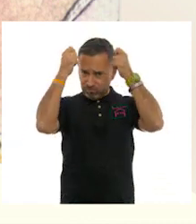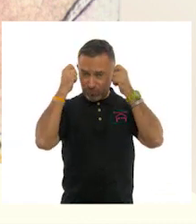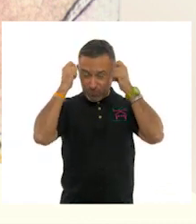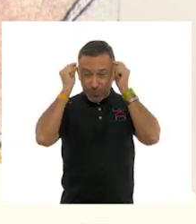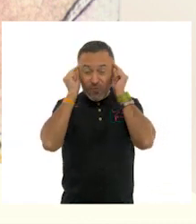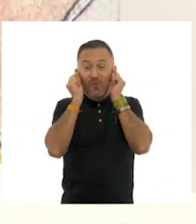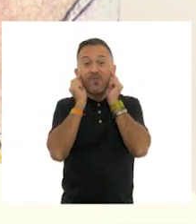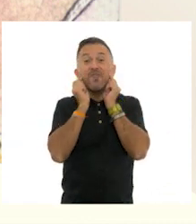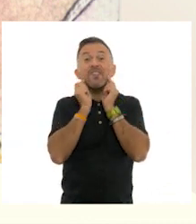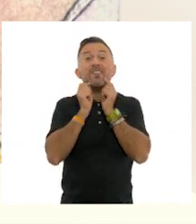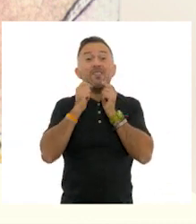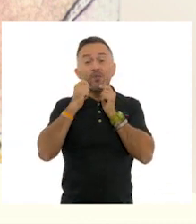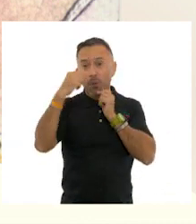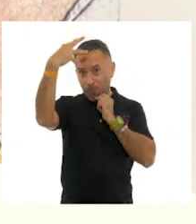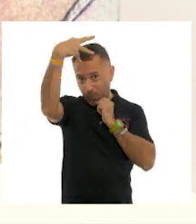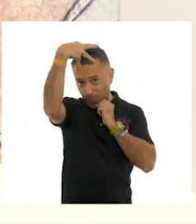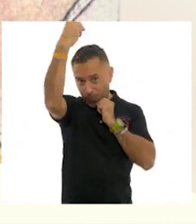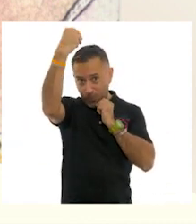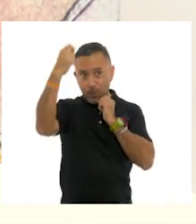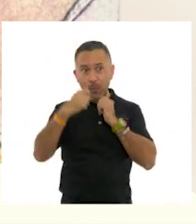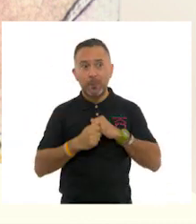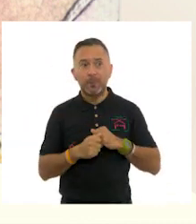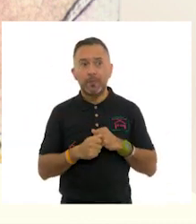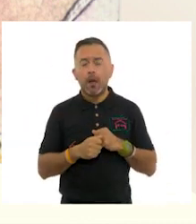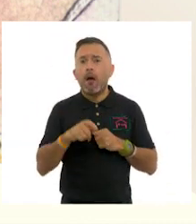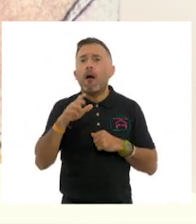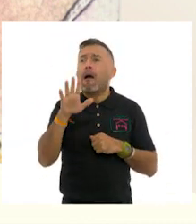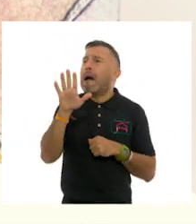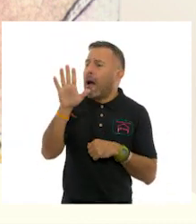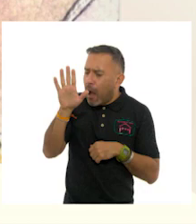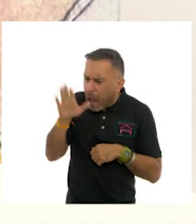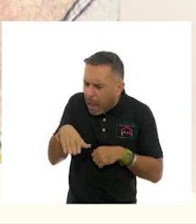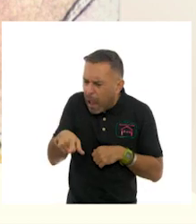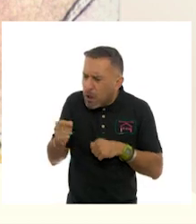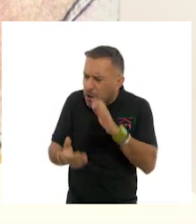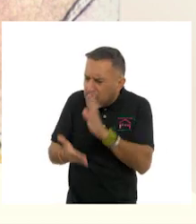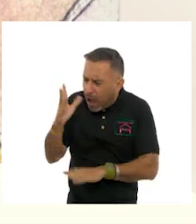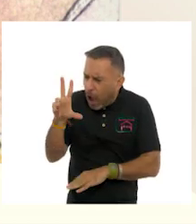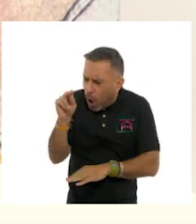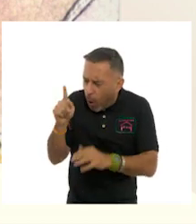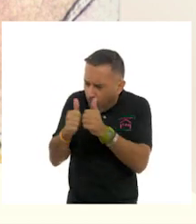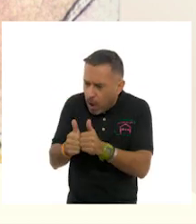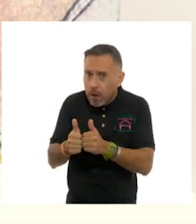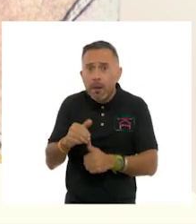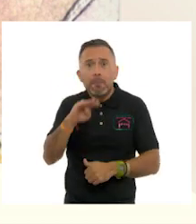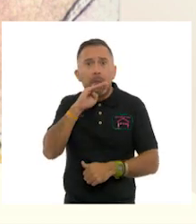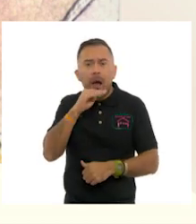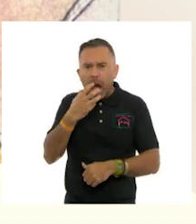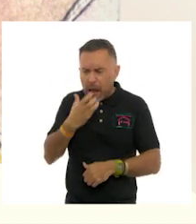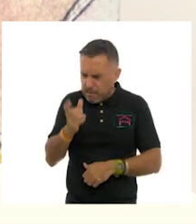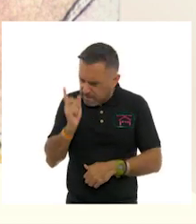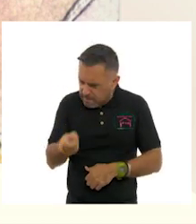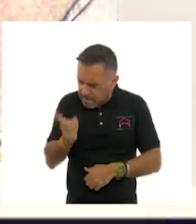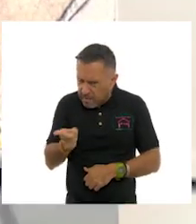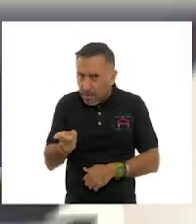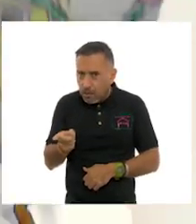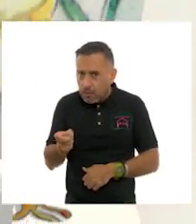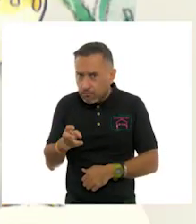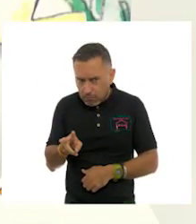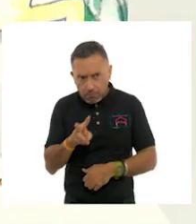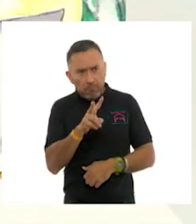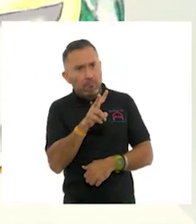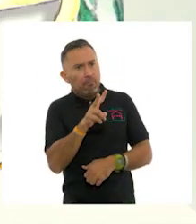chupa de boda. ¡Muchacho, no salgas!, le grita mamá, pero él hace un gesto